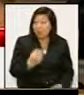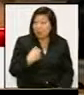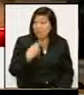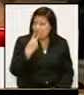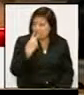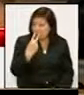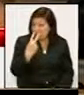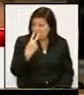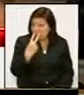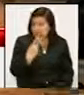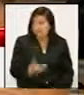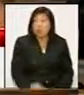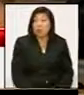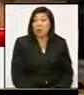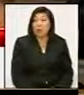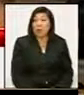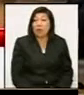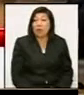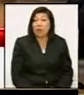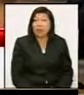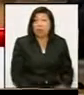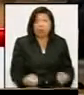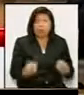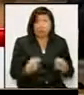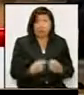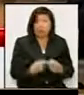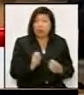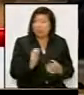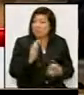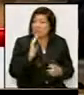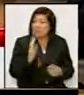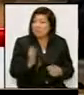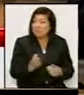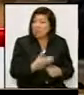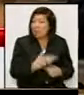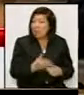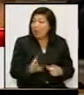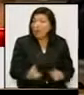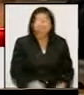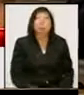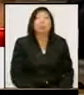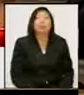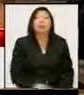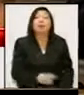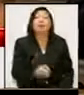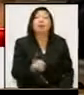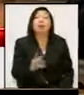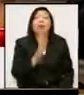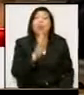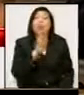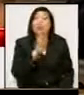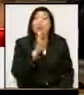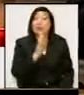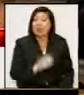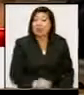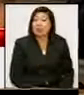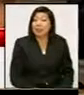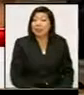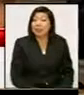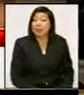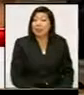diario observo a través de las redes todo el maltrato. Y lo que usted está diciendo, que de